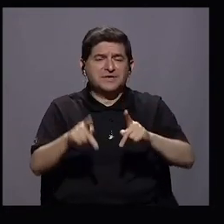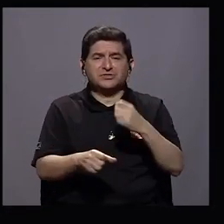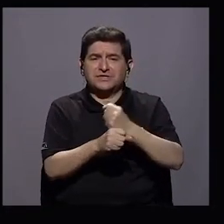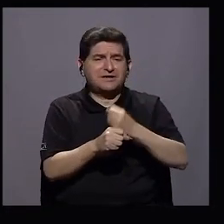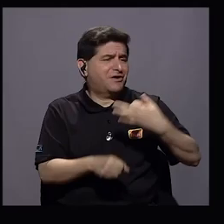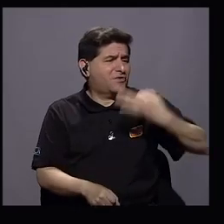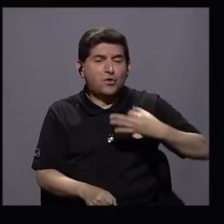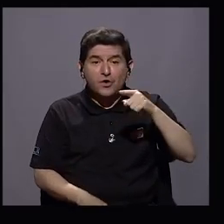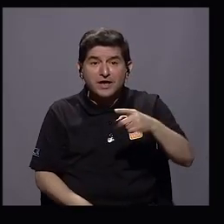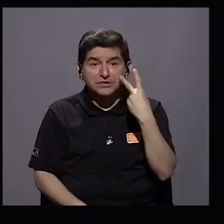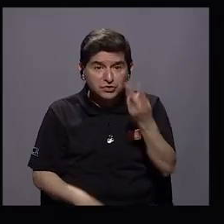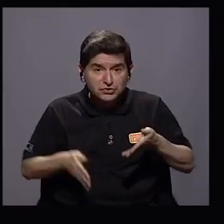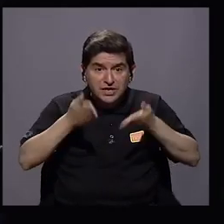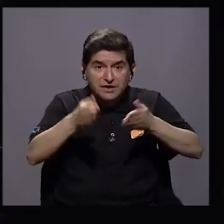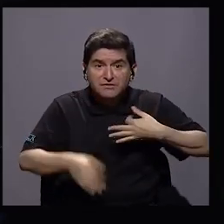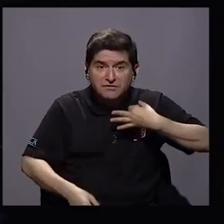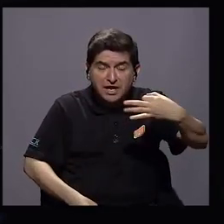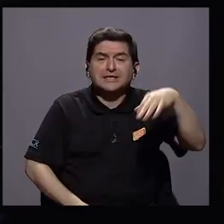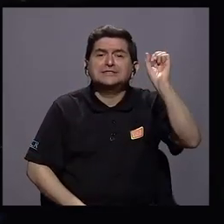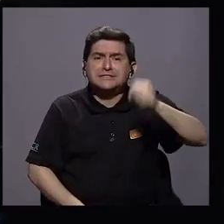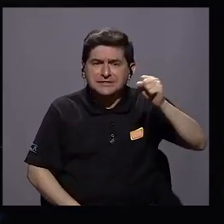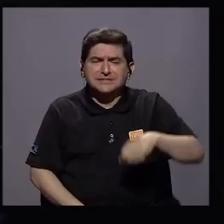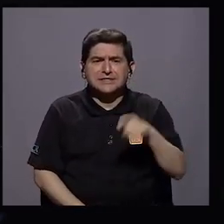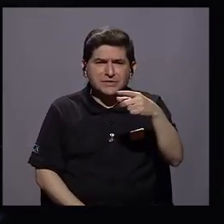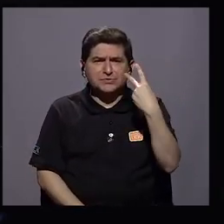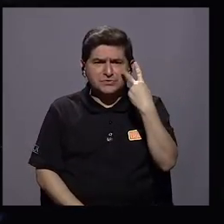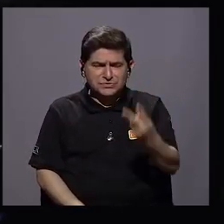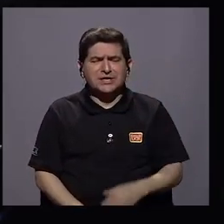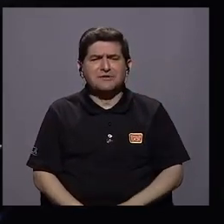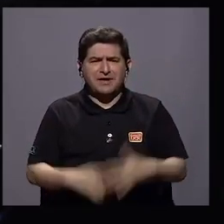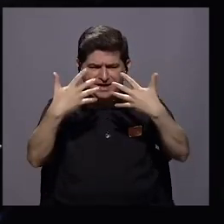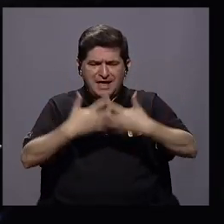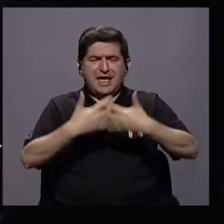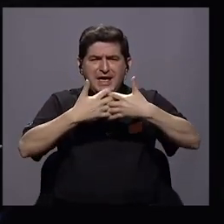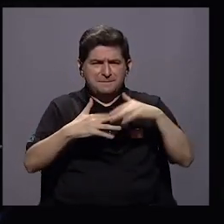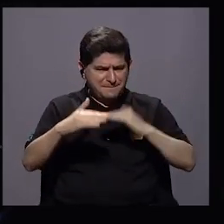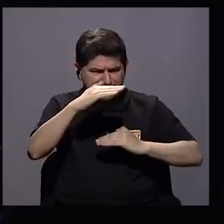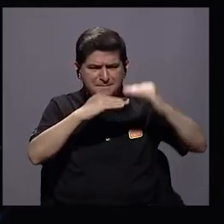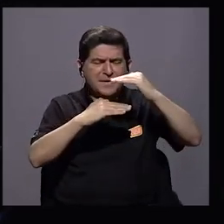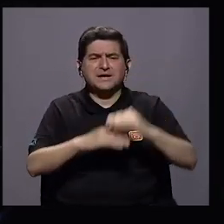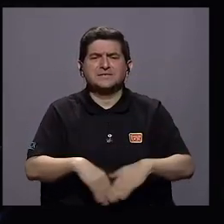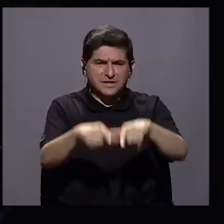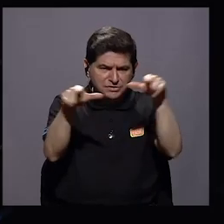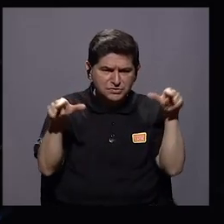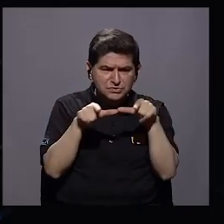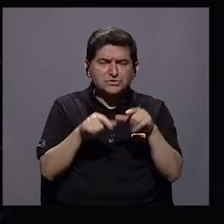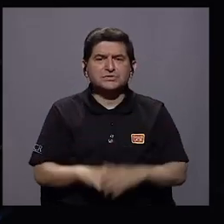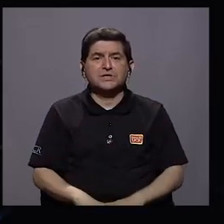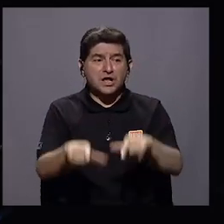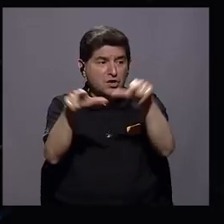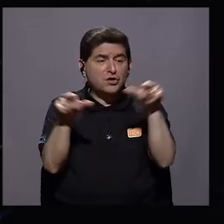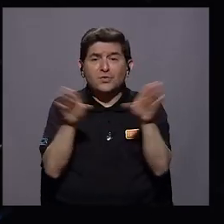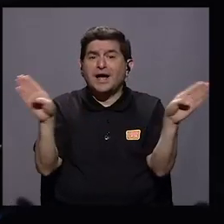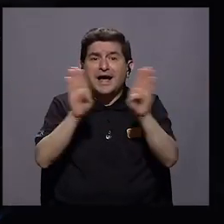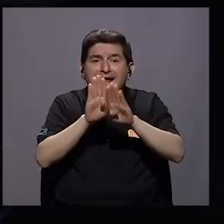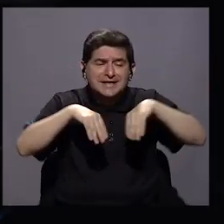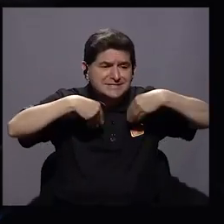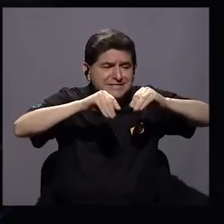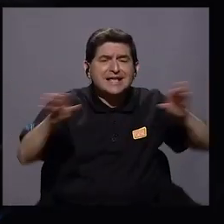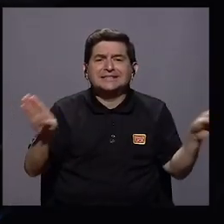calle. Eso se ve en la calle todos los días. Usted ve, en inmobiliario se ve muy bien, porque usted ve los locales cerrados,